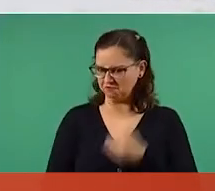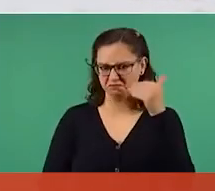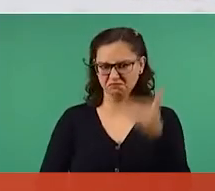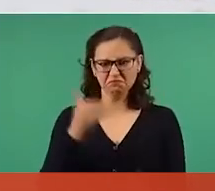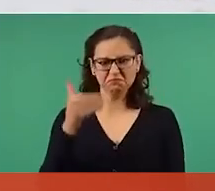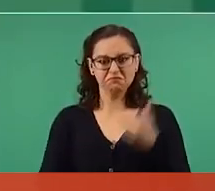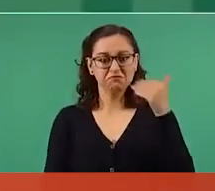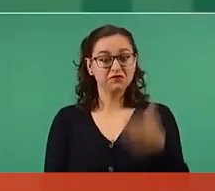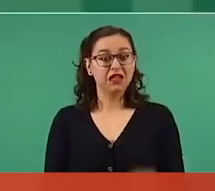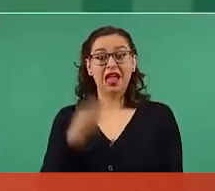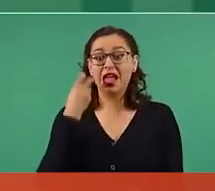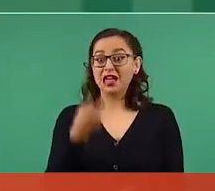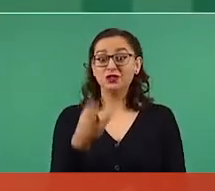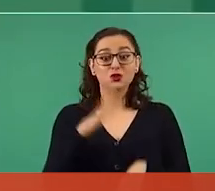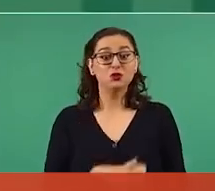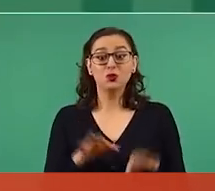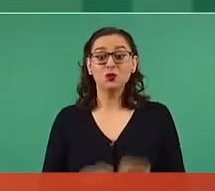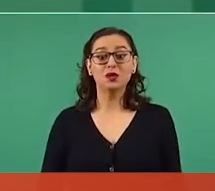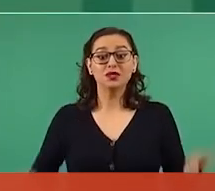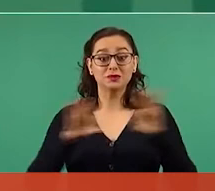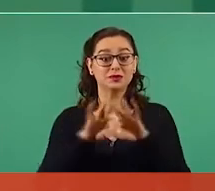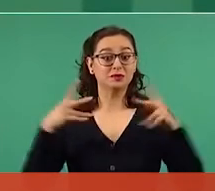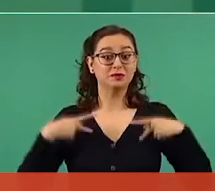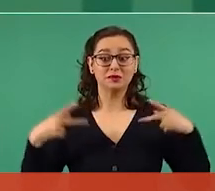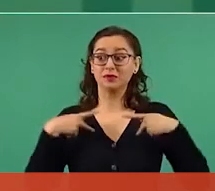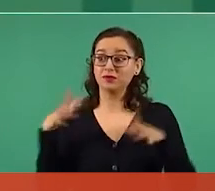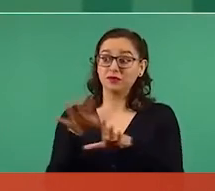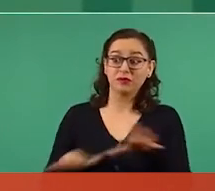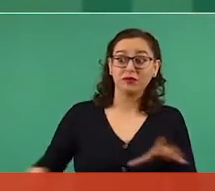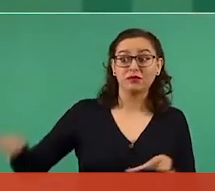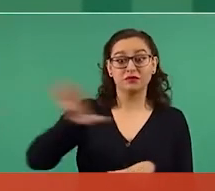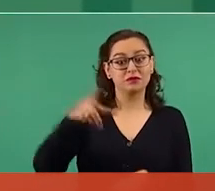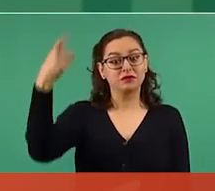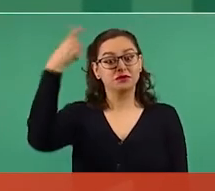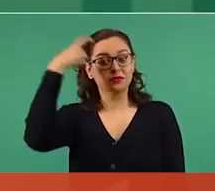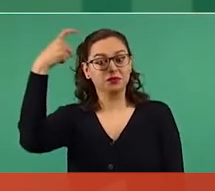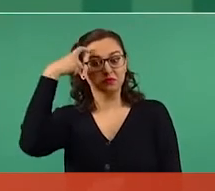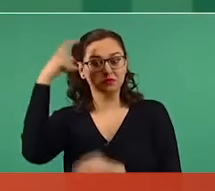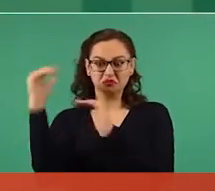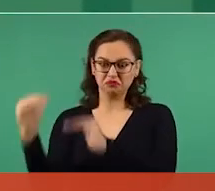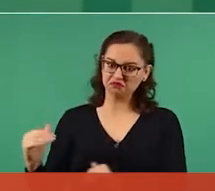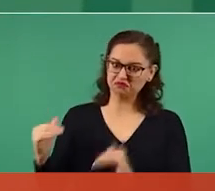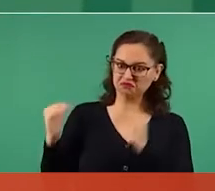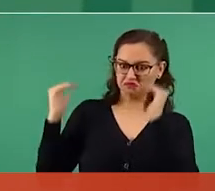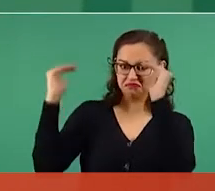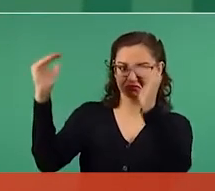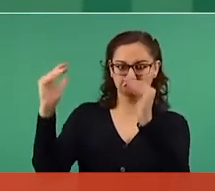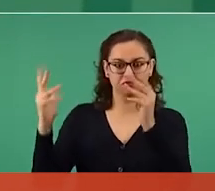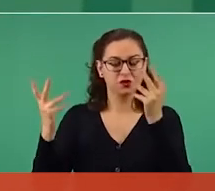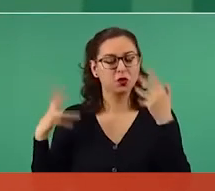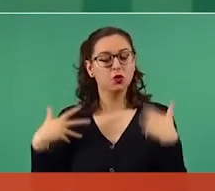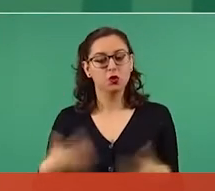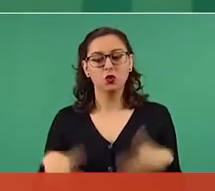eso es lo más importante de todo, más que las obras materiales.